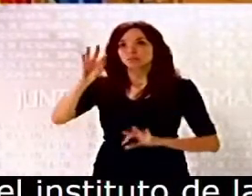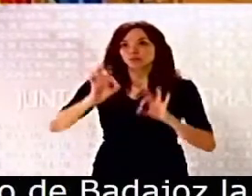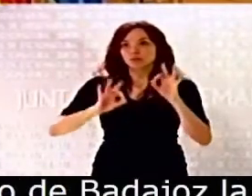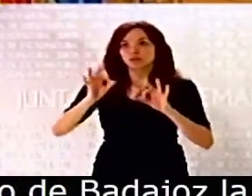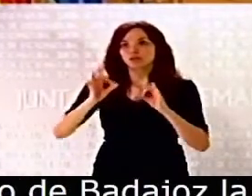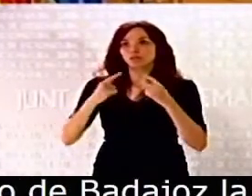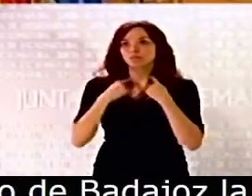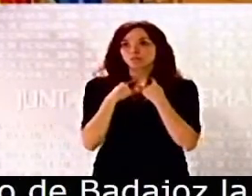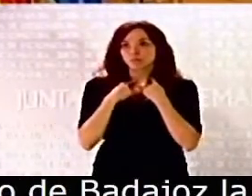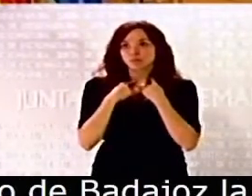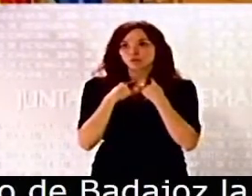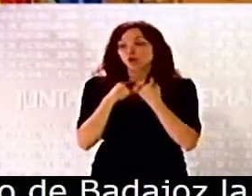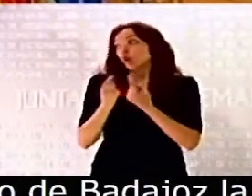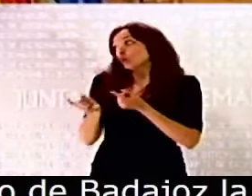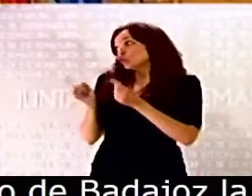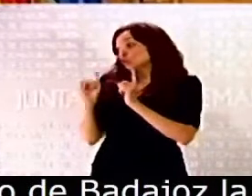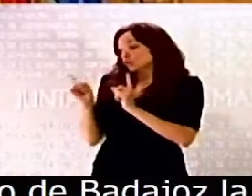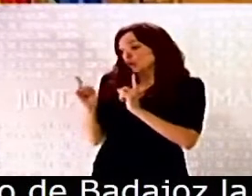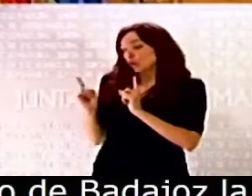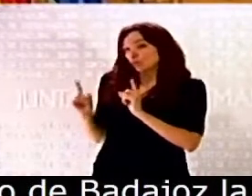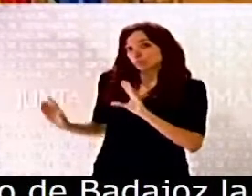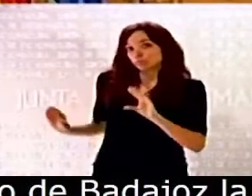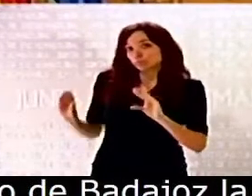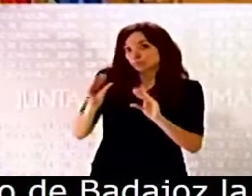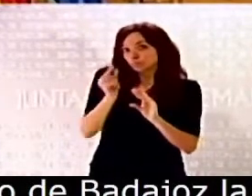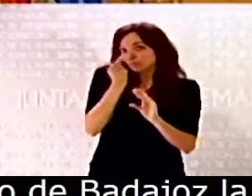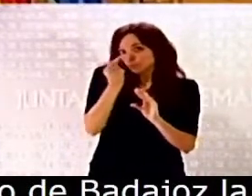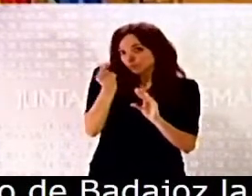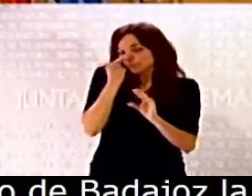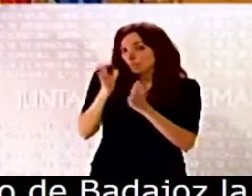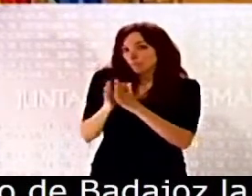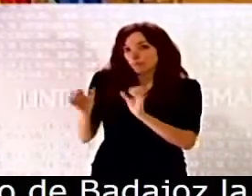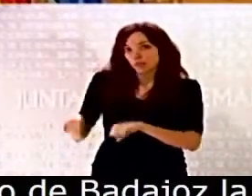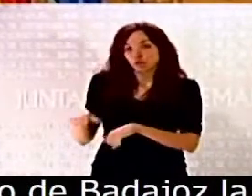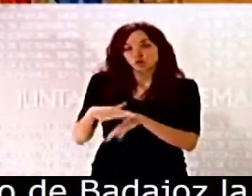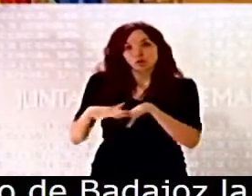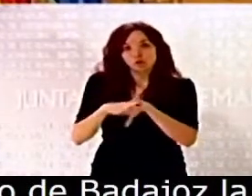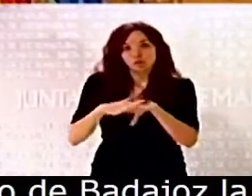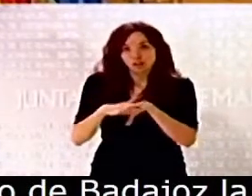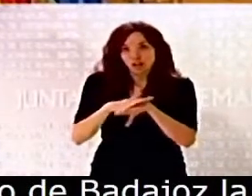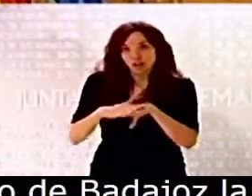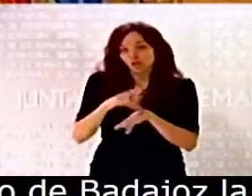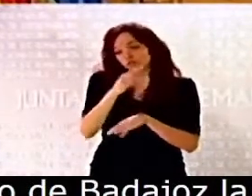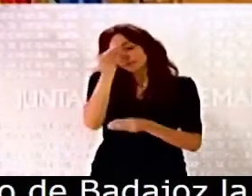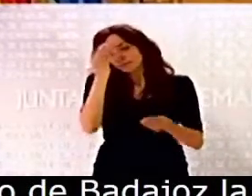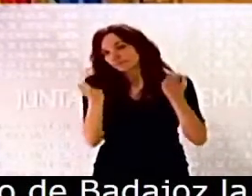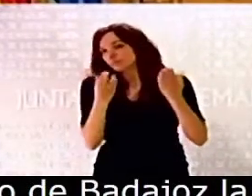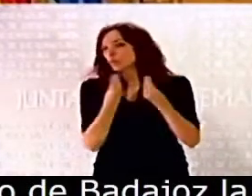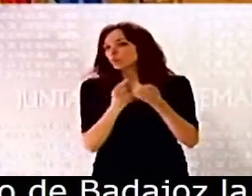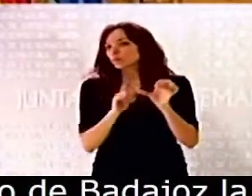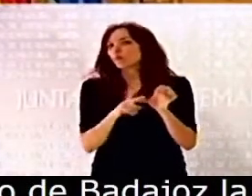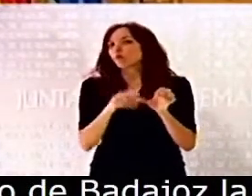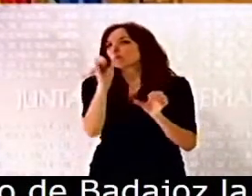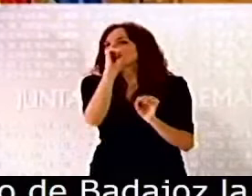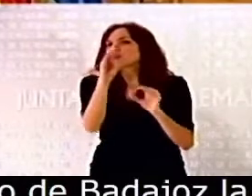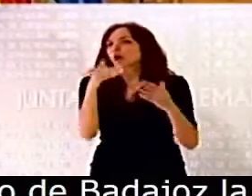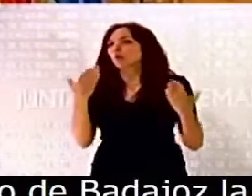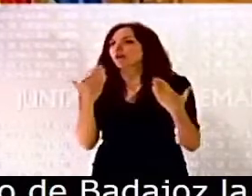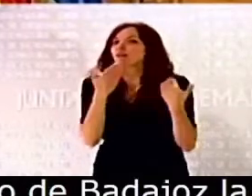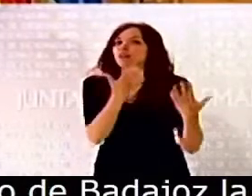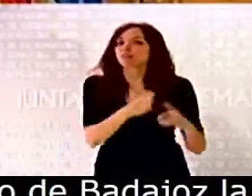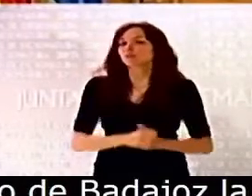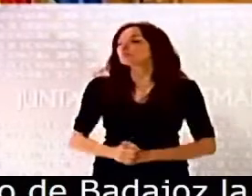que solamente podrían contar con el dinero del Pacto de Estado. Bueno, pues valoración de la Junta de ese asunto. Gracias. Le